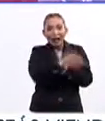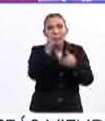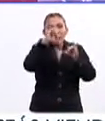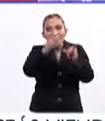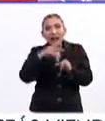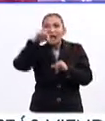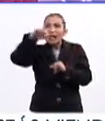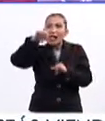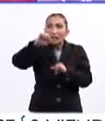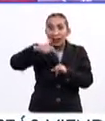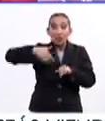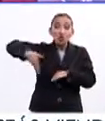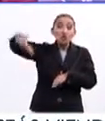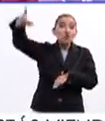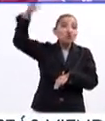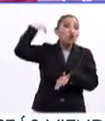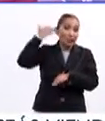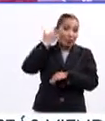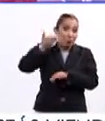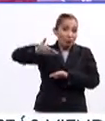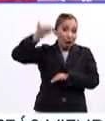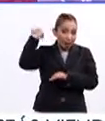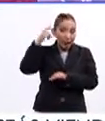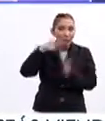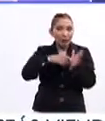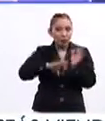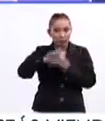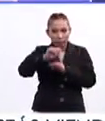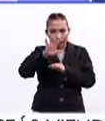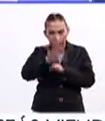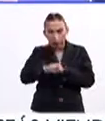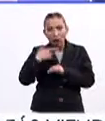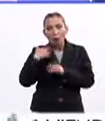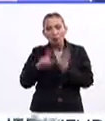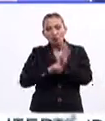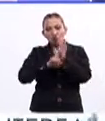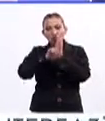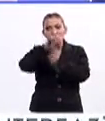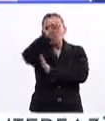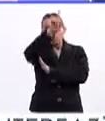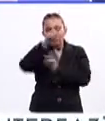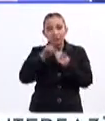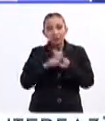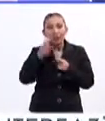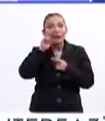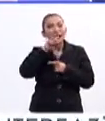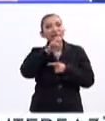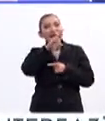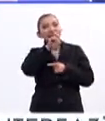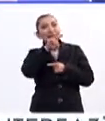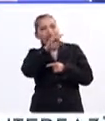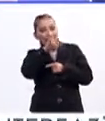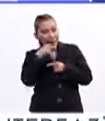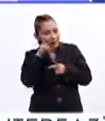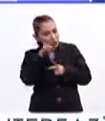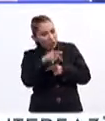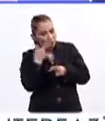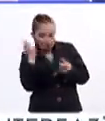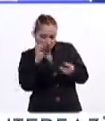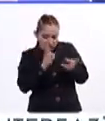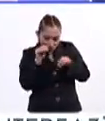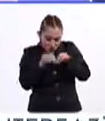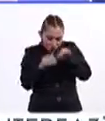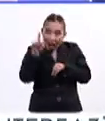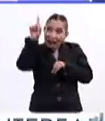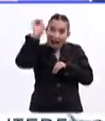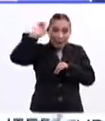imágenes de la NASA de aquel tiempo, o sea, del 85, como el despegue de la nave, ver a Neri Vela haciendo algunos